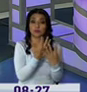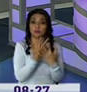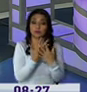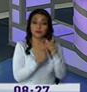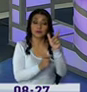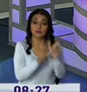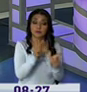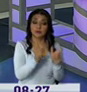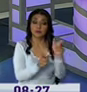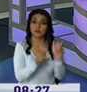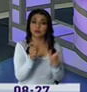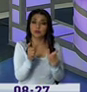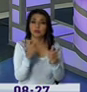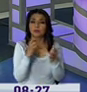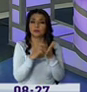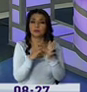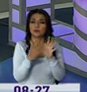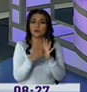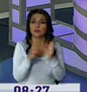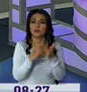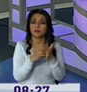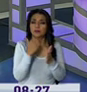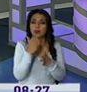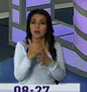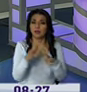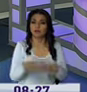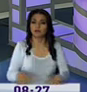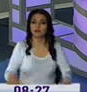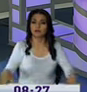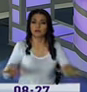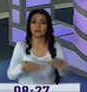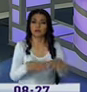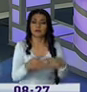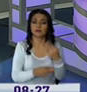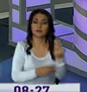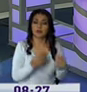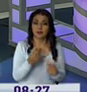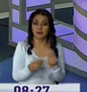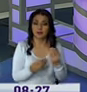personas que tienen estas propiedades que son extensas, qué es lo que tienen que hacer,